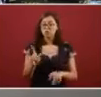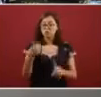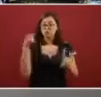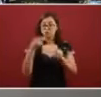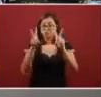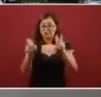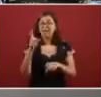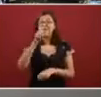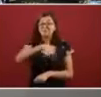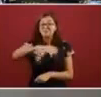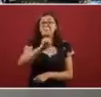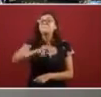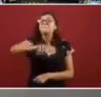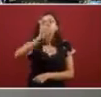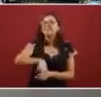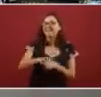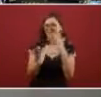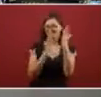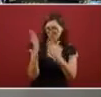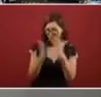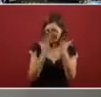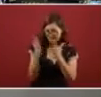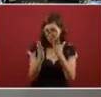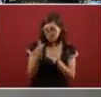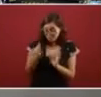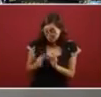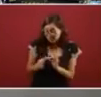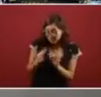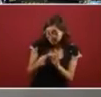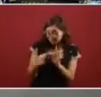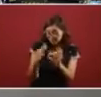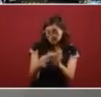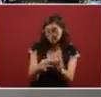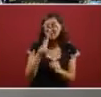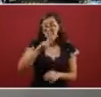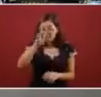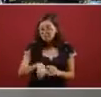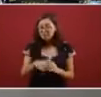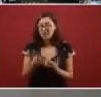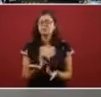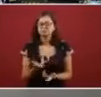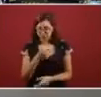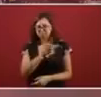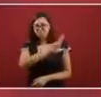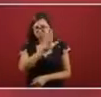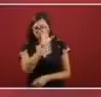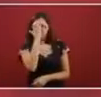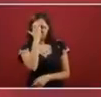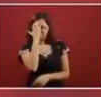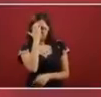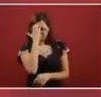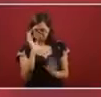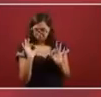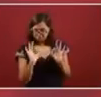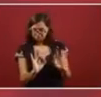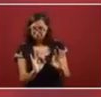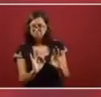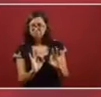estudiado. O sea, si cumplieron y si estudiaron, se les va a reconocer.